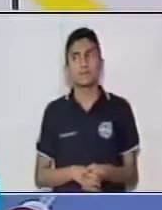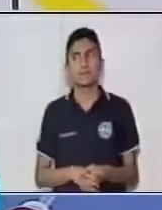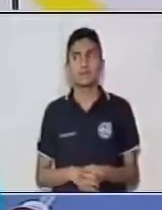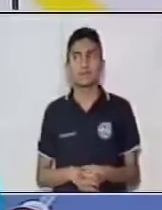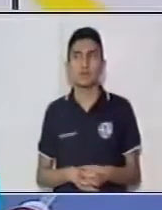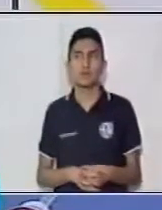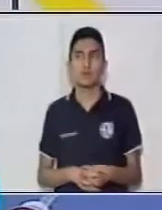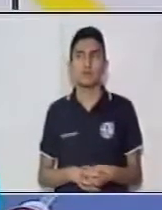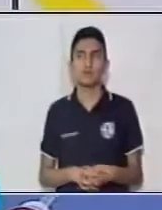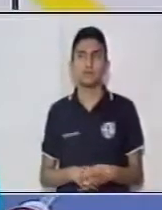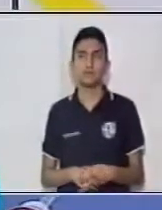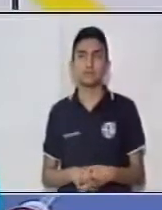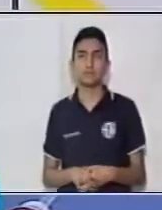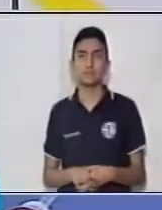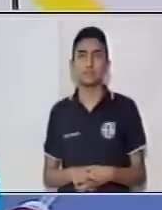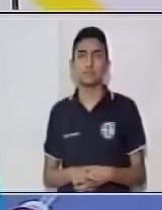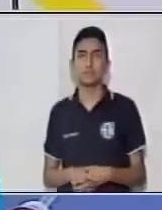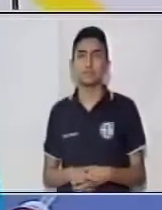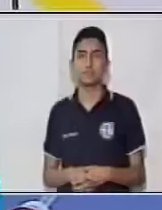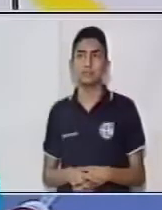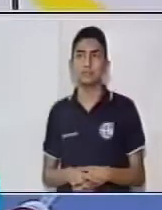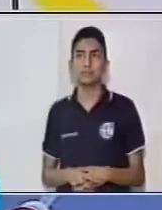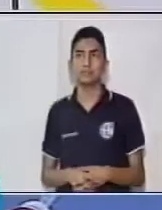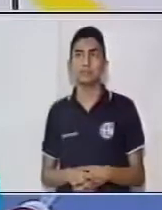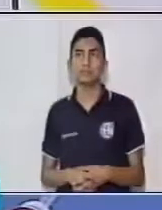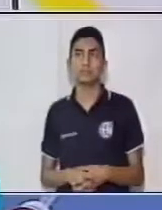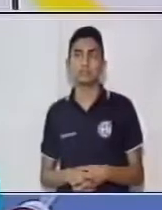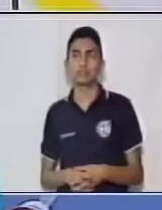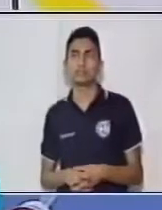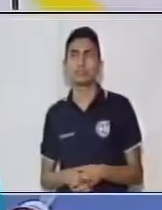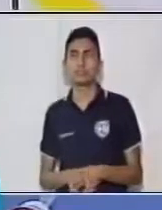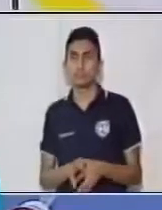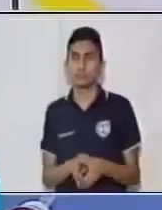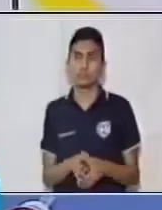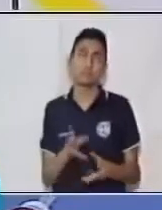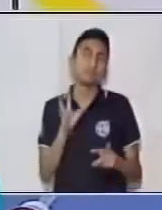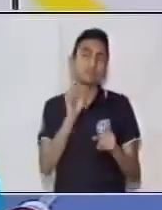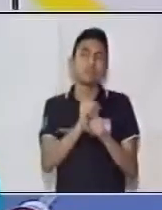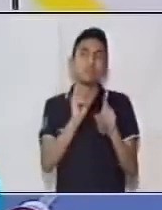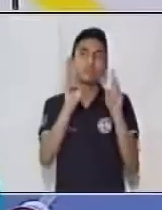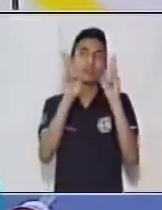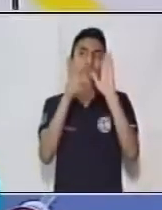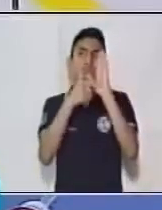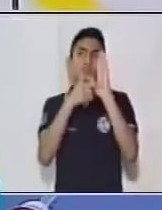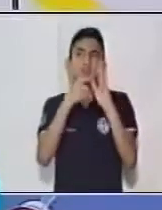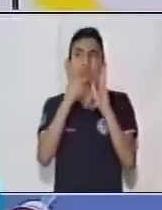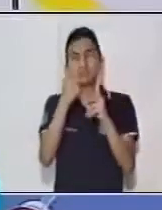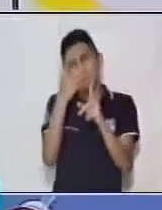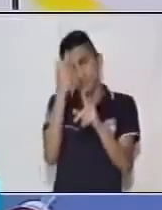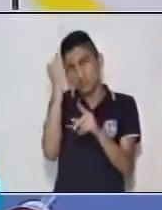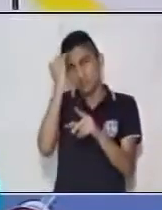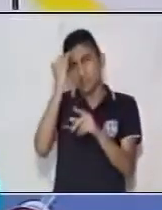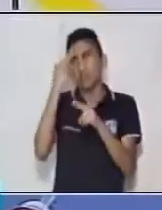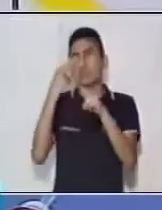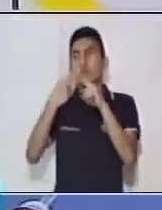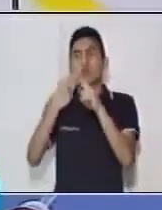Entonces, vemos que hay figuras que van a tener un eje de simetría vertical y otras que lo van a tener solo